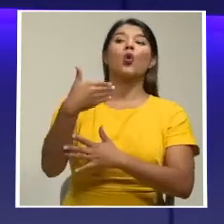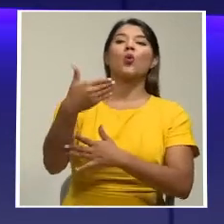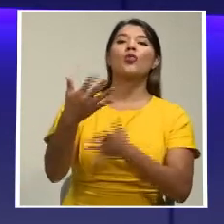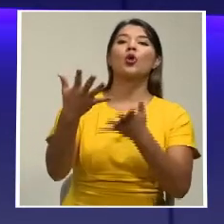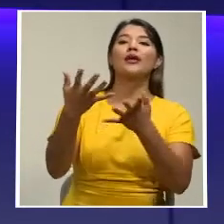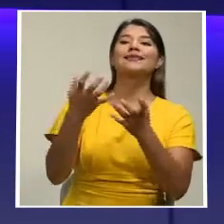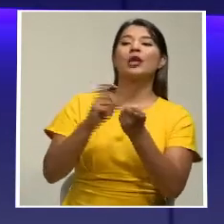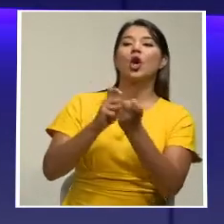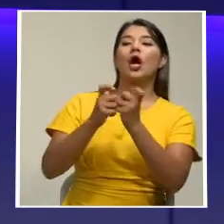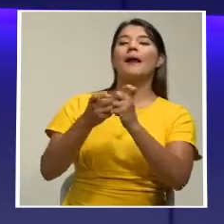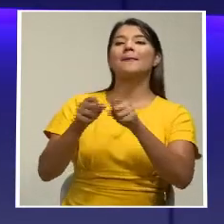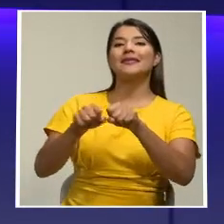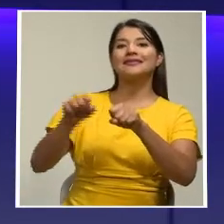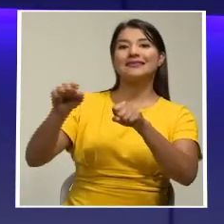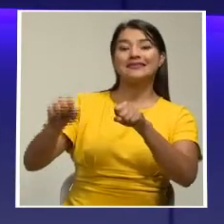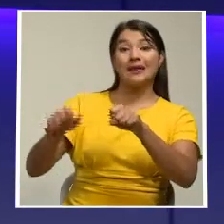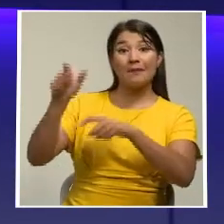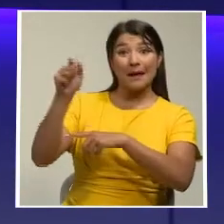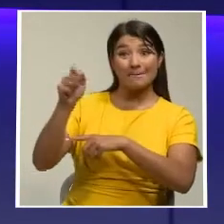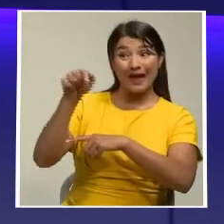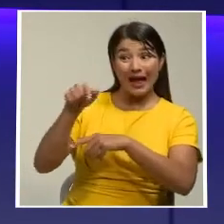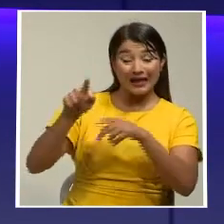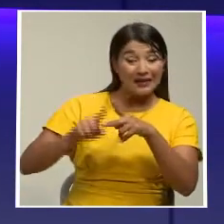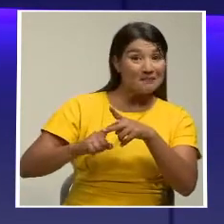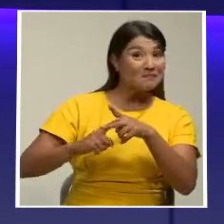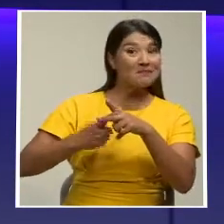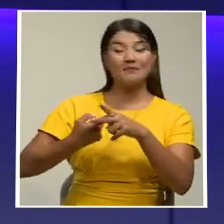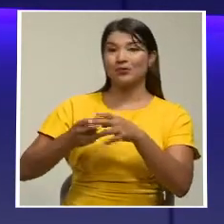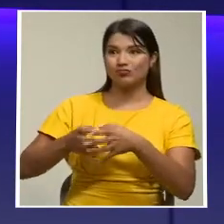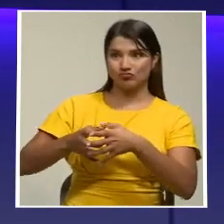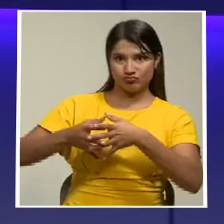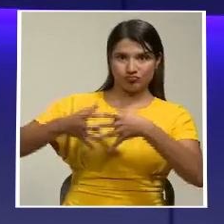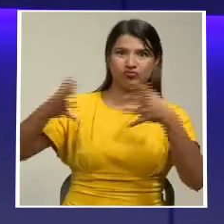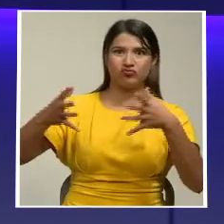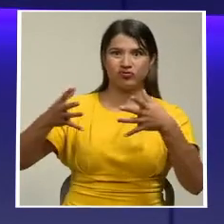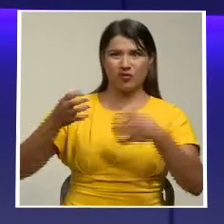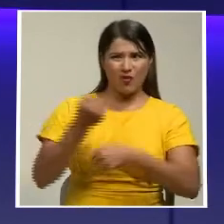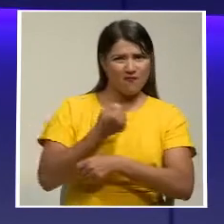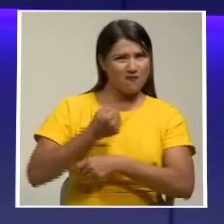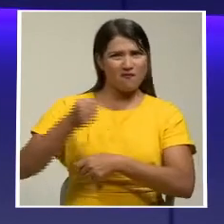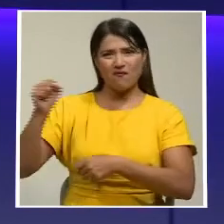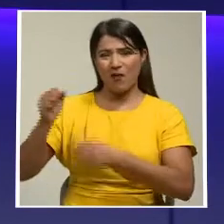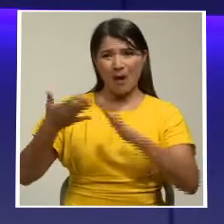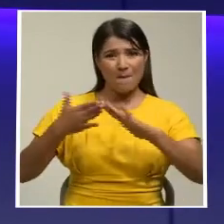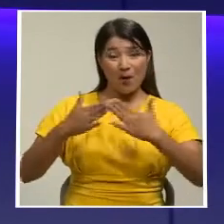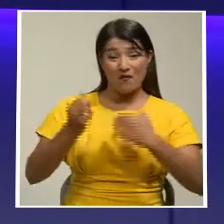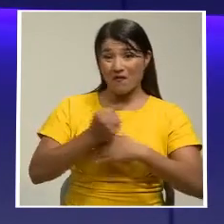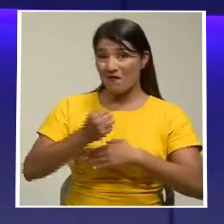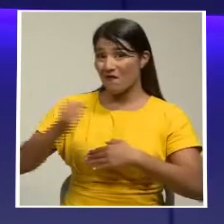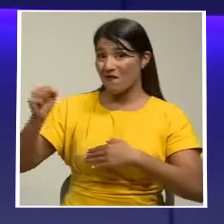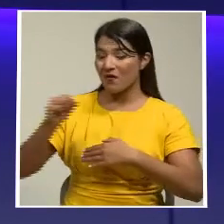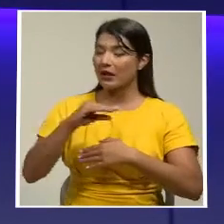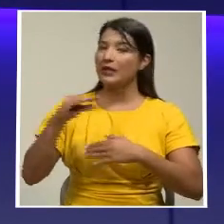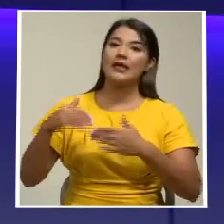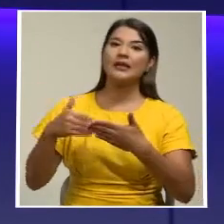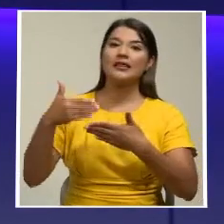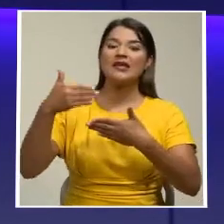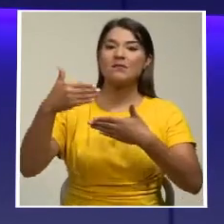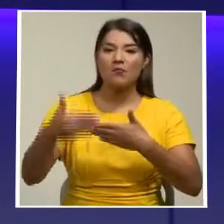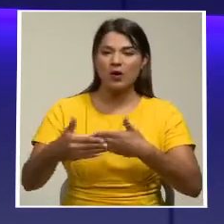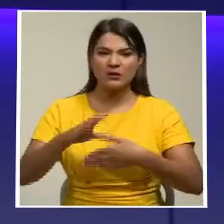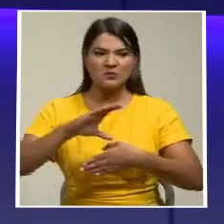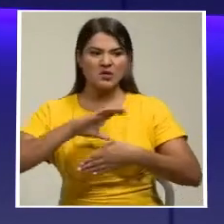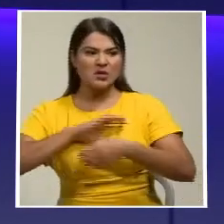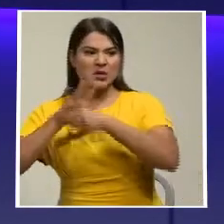pensiones desencadenó una masiva rebelión social que luego fue violentamente reprimida y